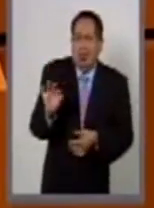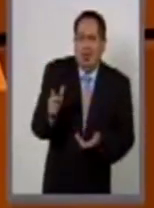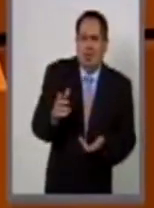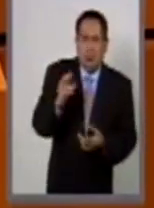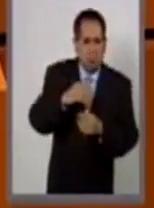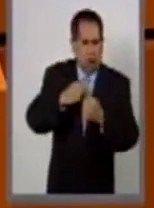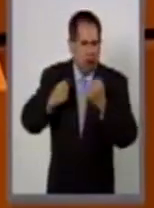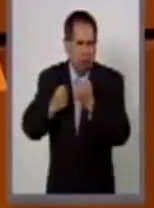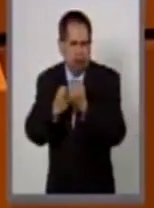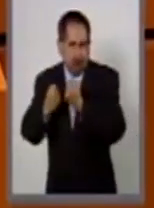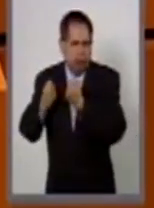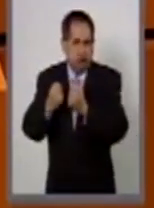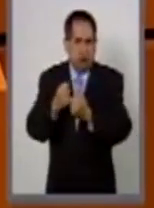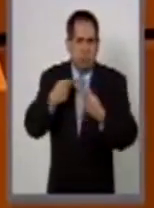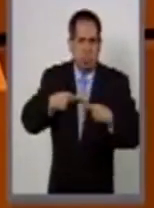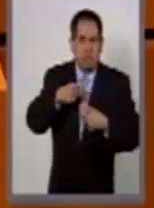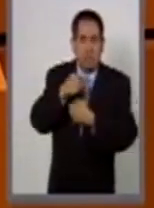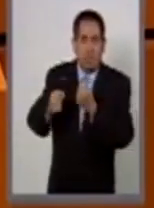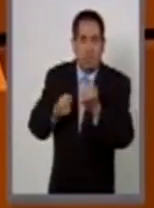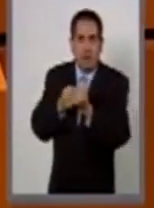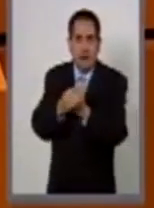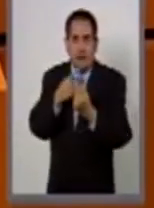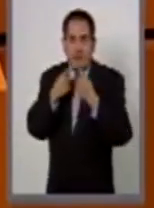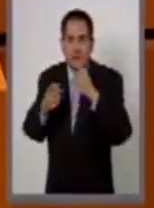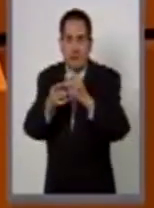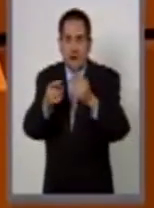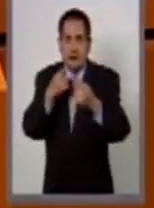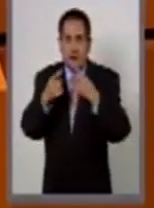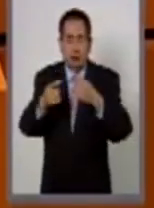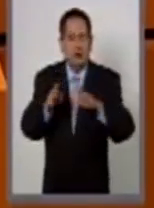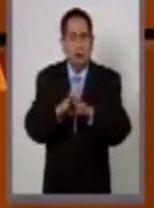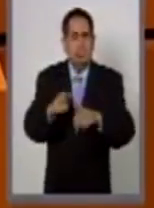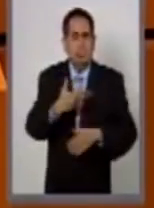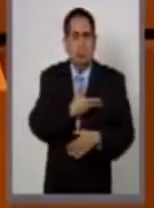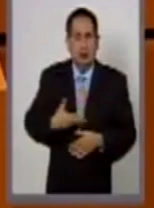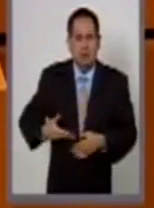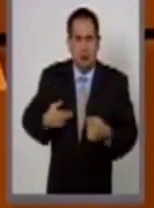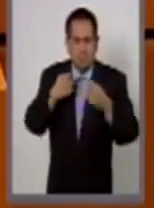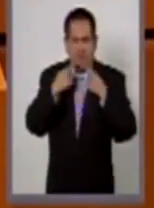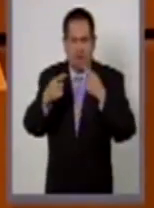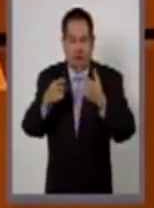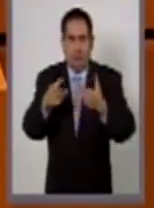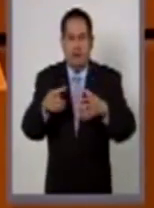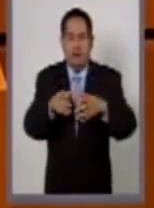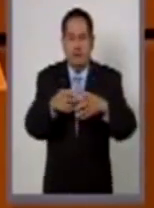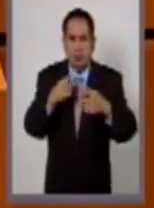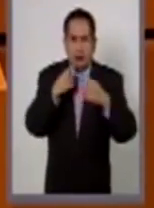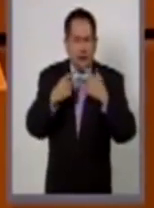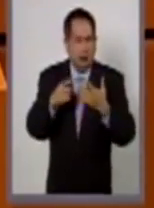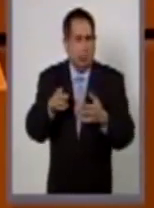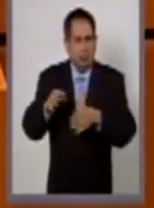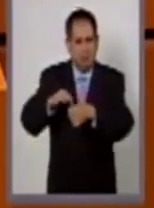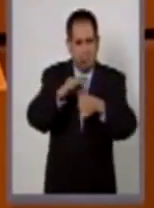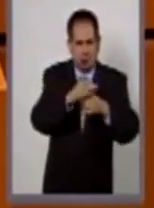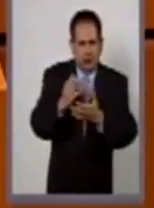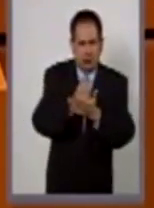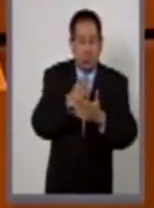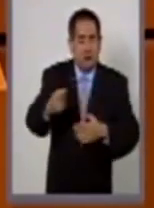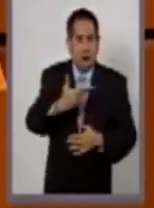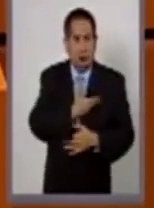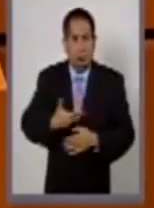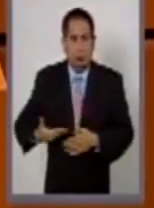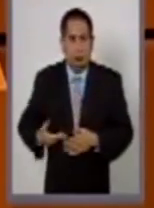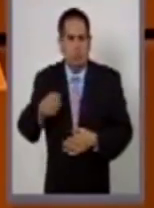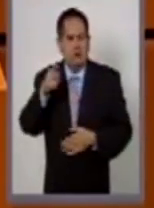el soporte de la población, presidentes que se hacen con el dinero y en la compra de votos, presidentes que se